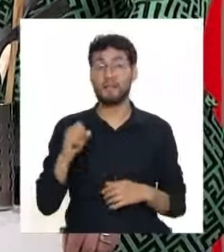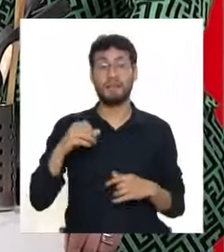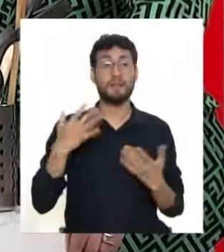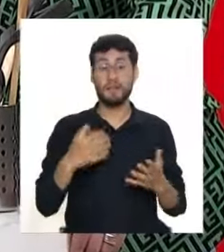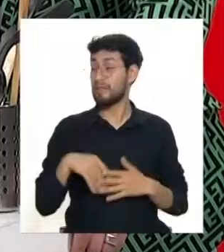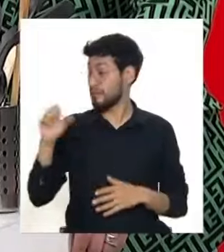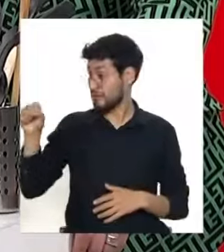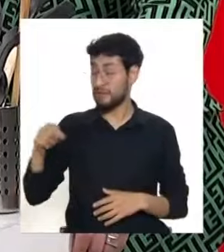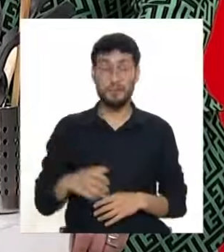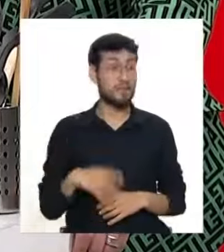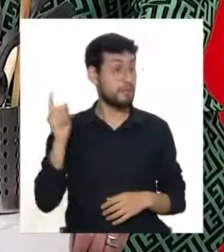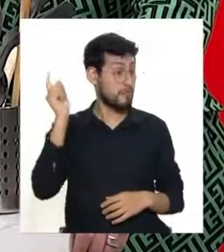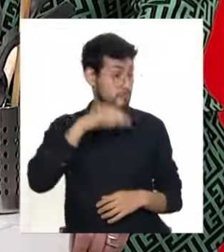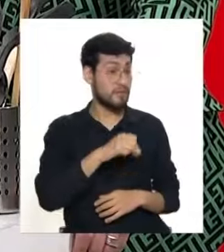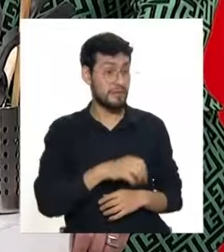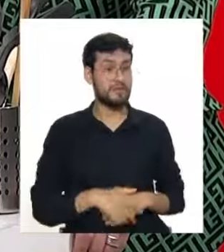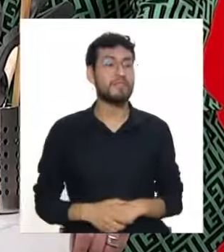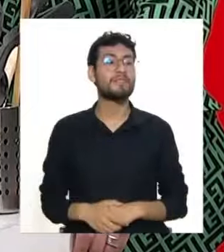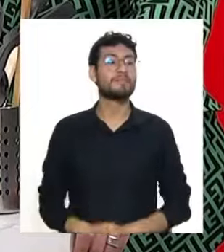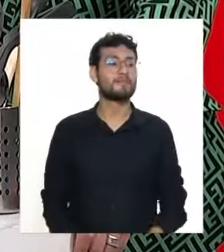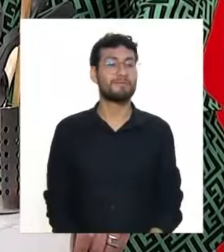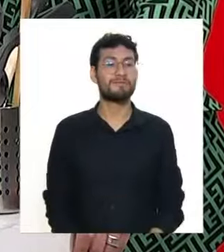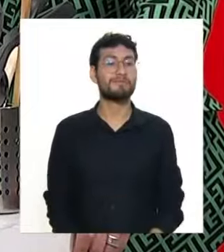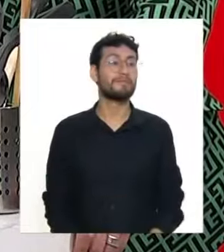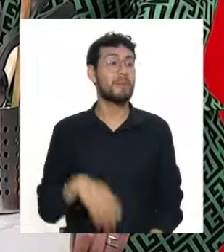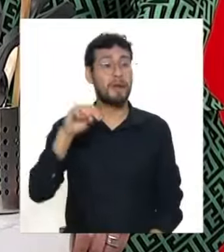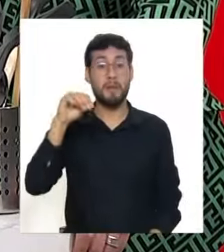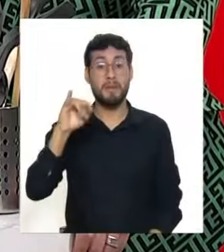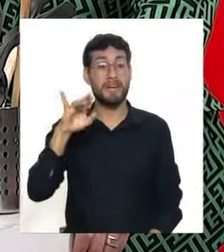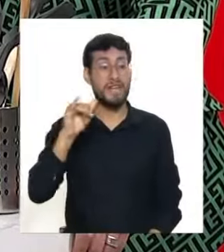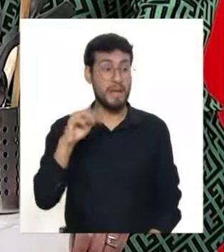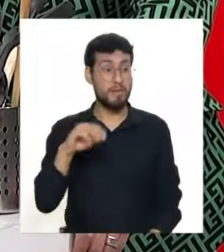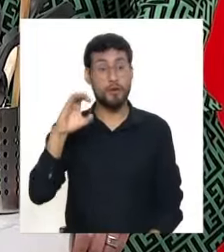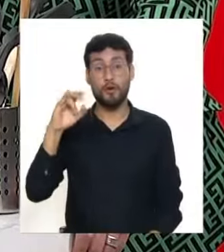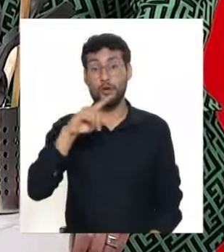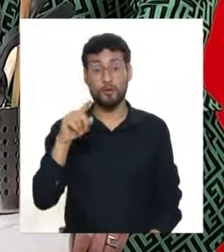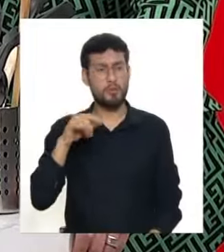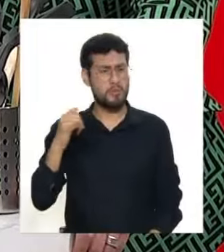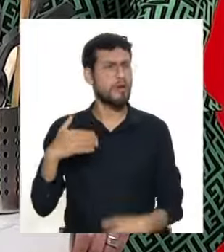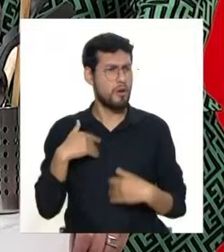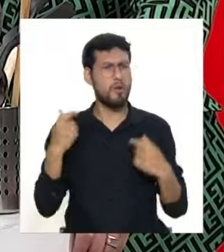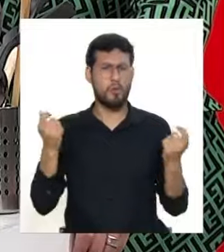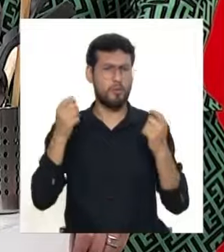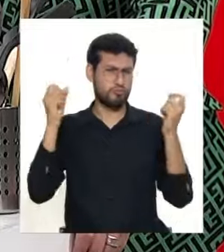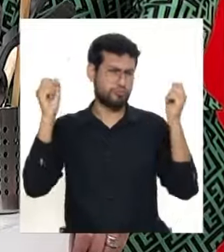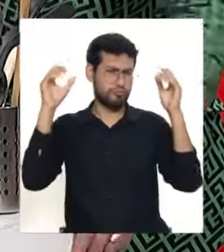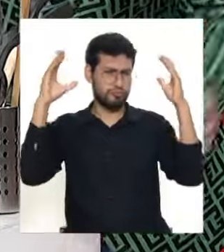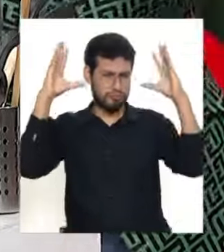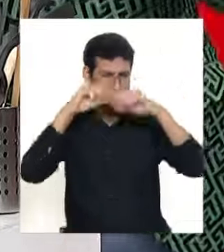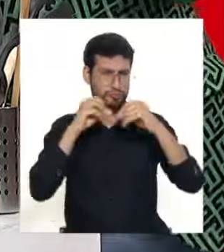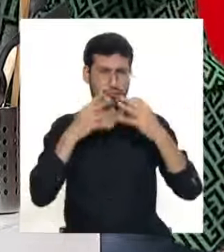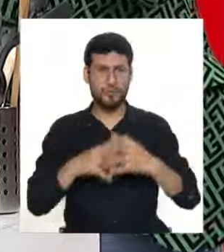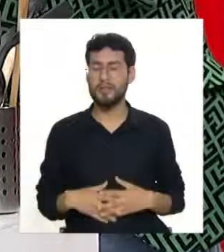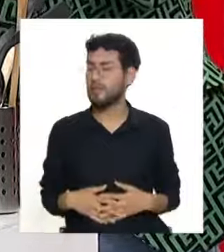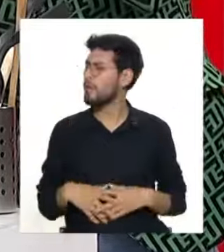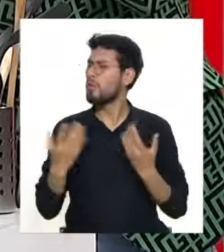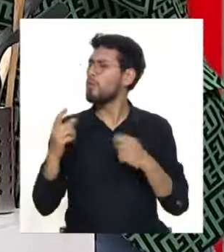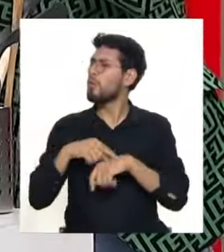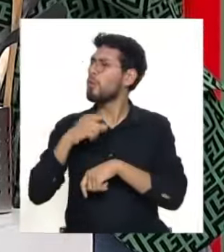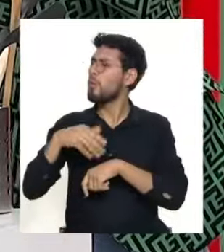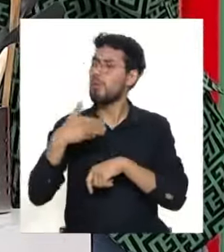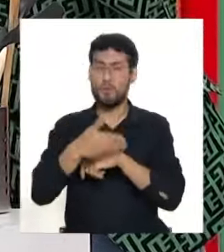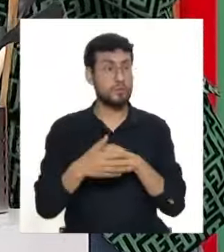que sí? Sí, claro. Sí, ha venido, ¿verdad? Sí. No, yo creo que vamos a brindar un tremendo show esa noche. Buenazo. Así ¿cuántas gente, horas más o